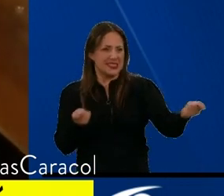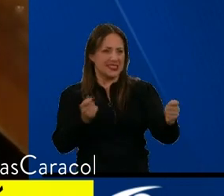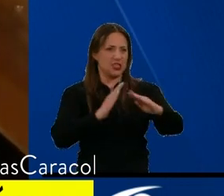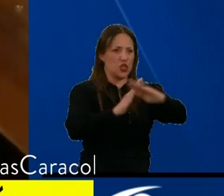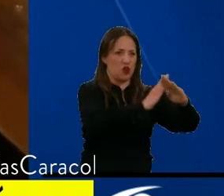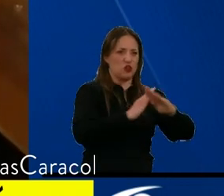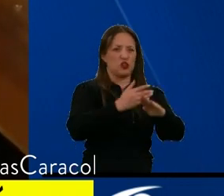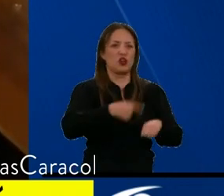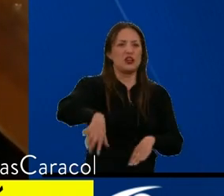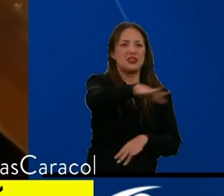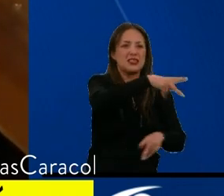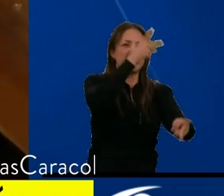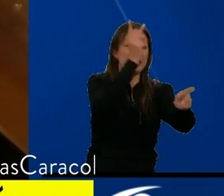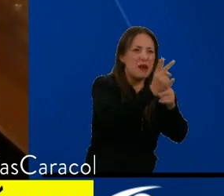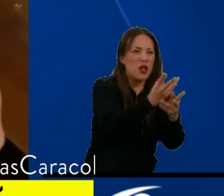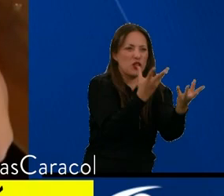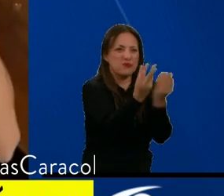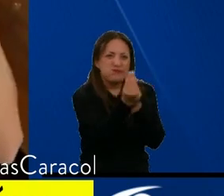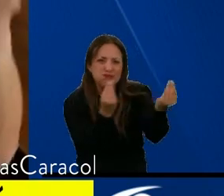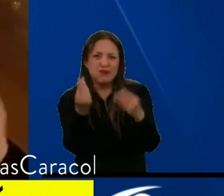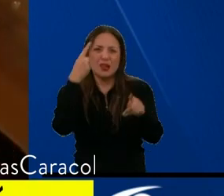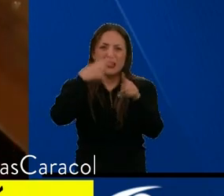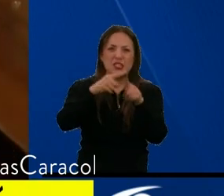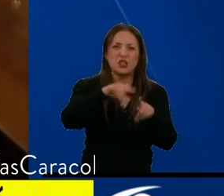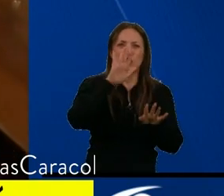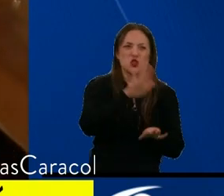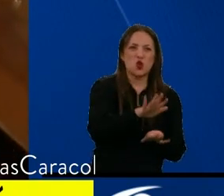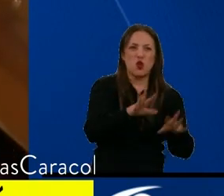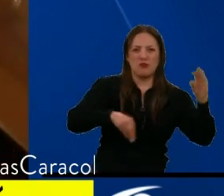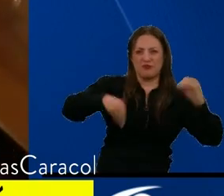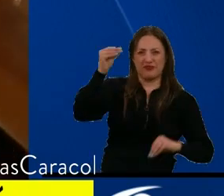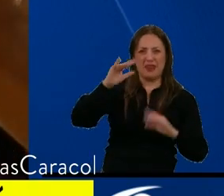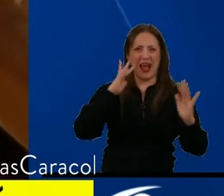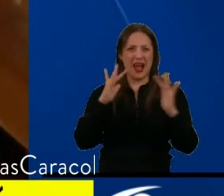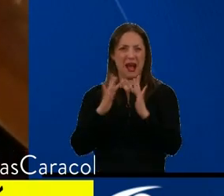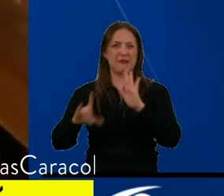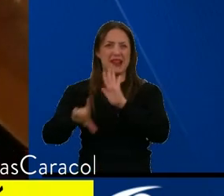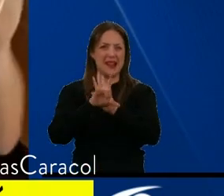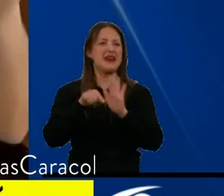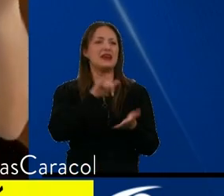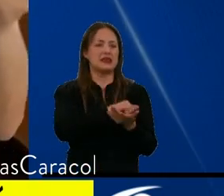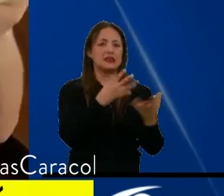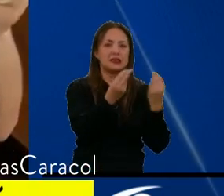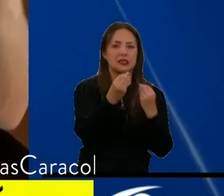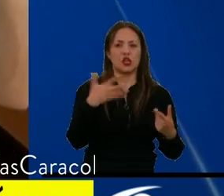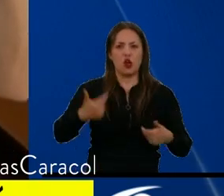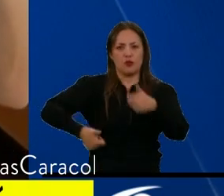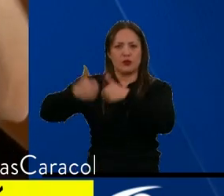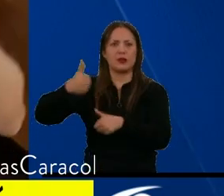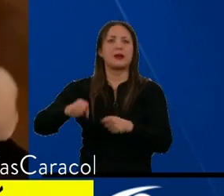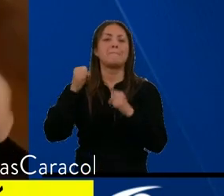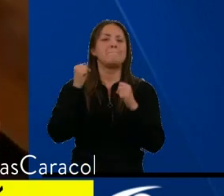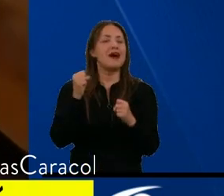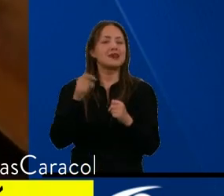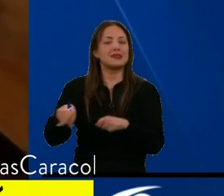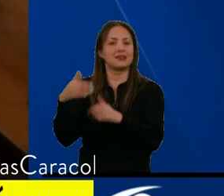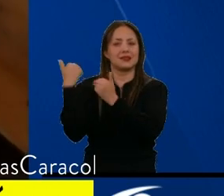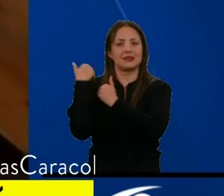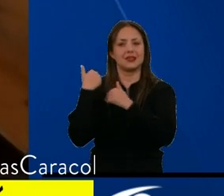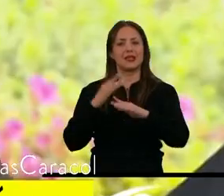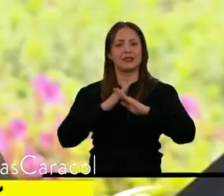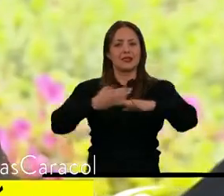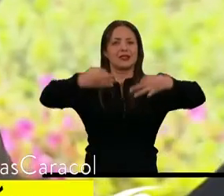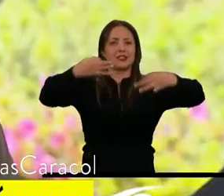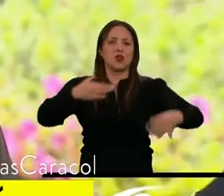los grupos al margen de la ley, contra estos generadores de violencia y, sobre todo, mantener la seguridad